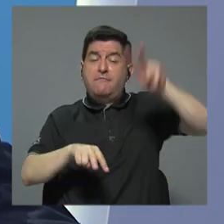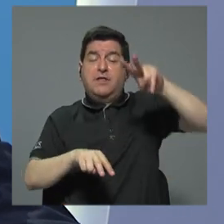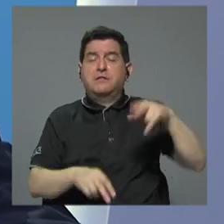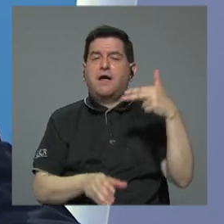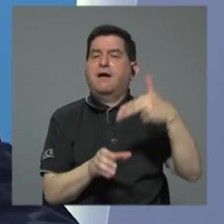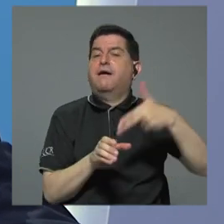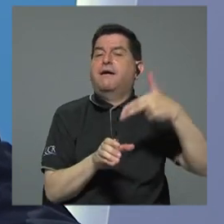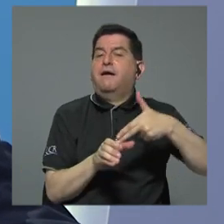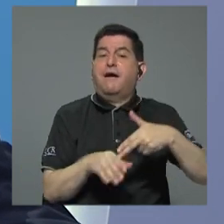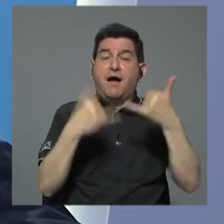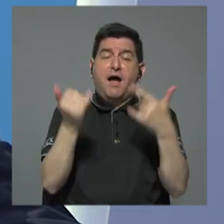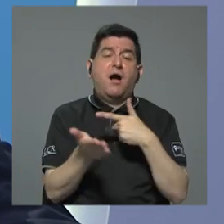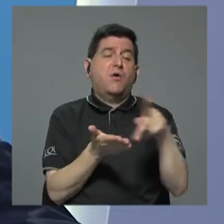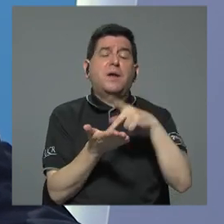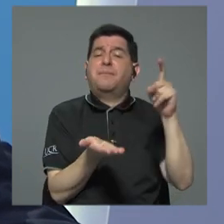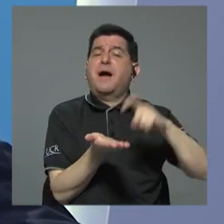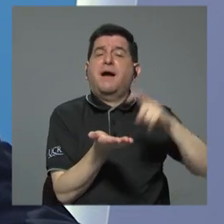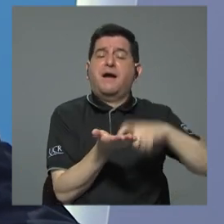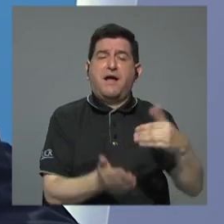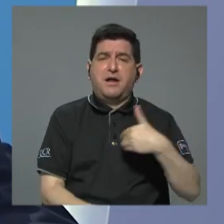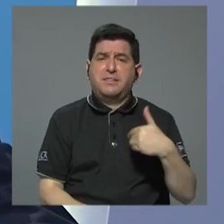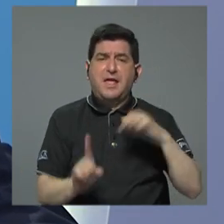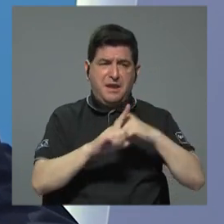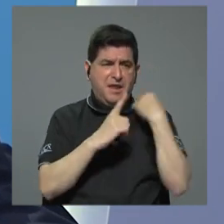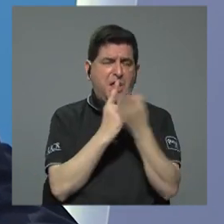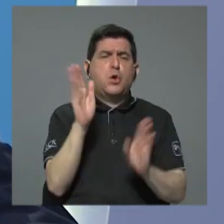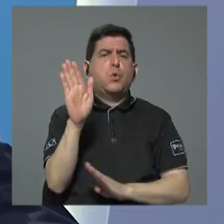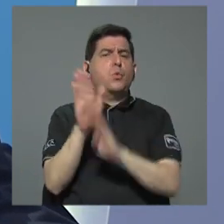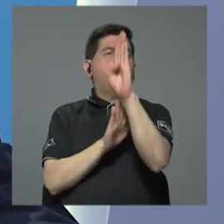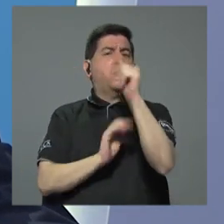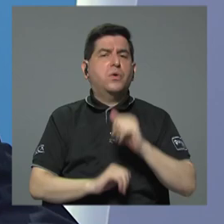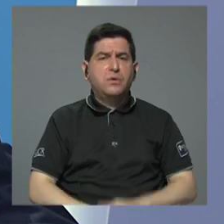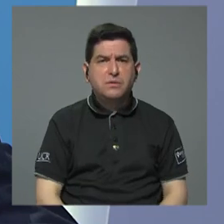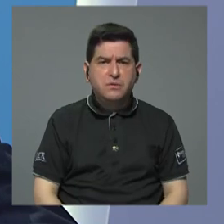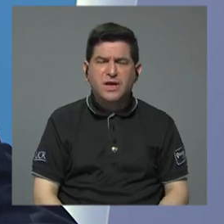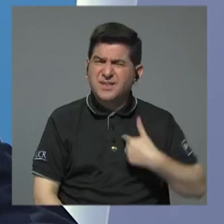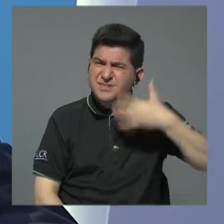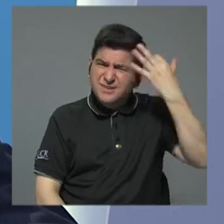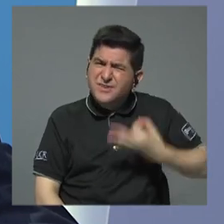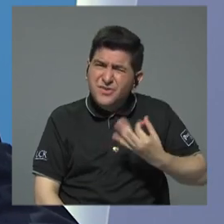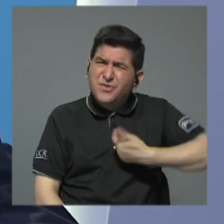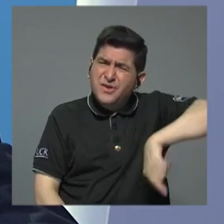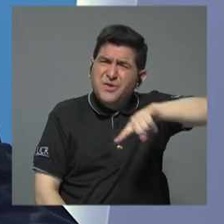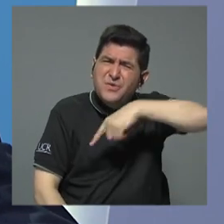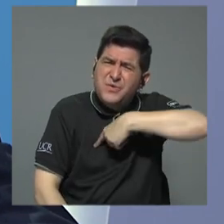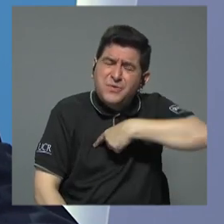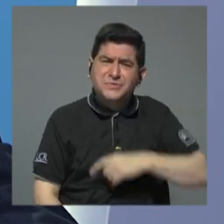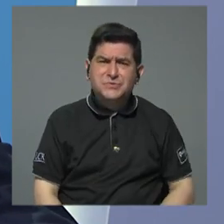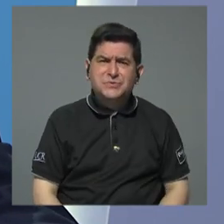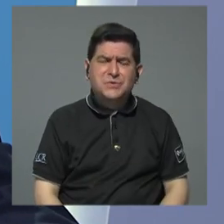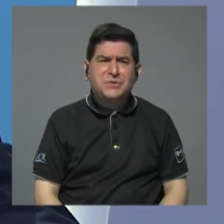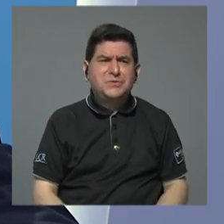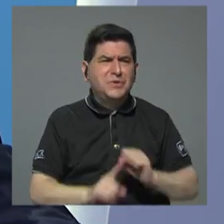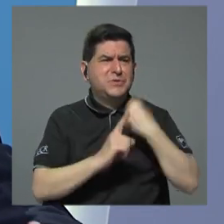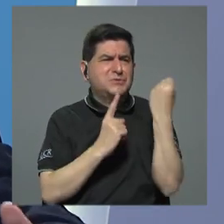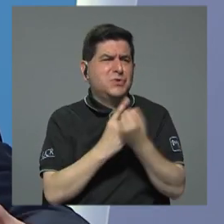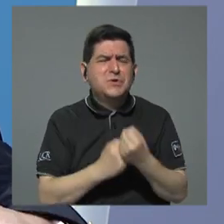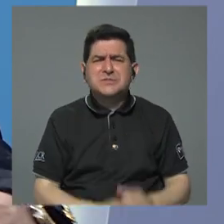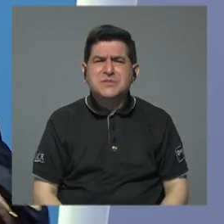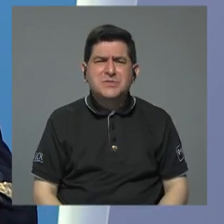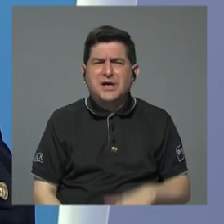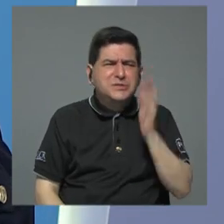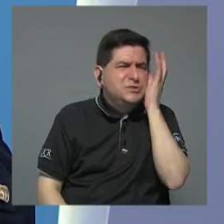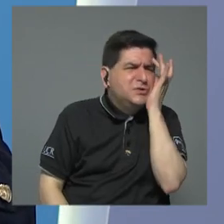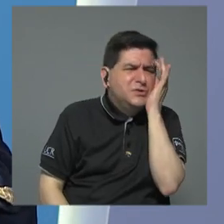petróleo y que ahora ha pagado sus deudas y que tiene una sociedad más desarrollada, es que me parece que estamos como con calenturas ajenas y